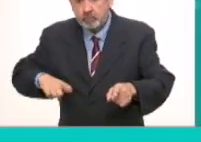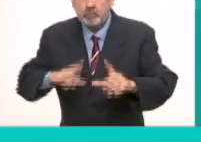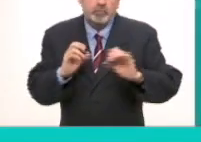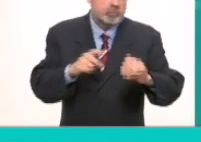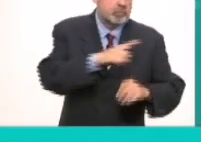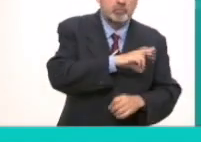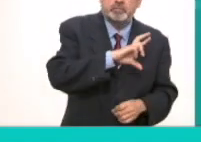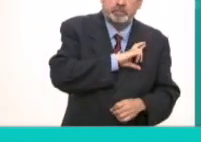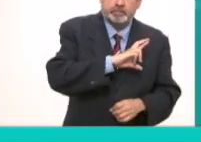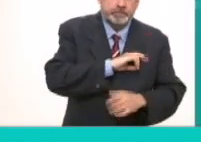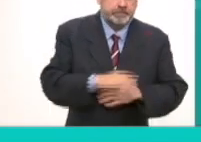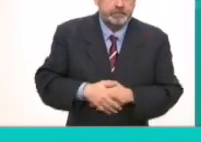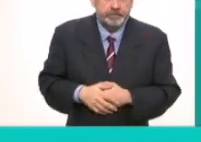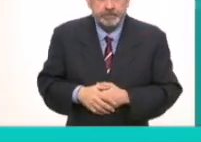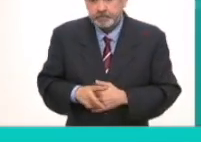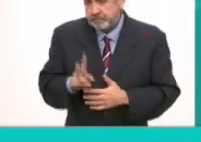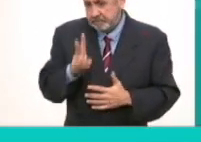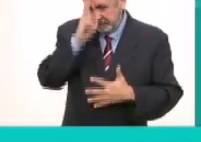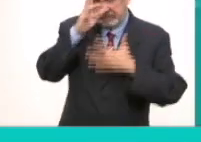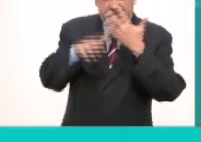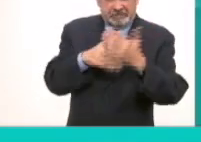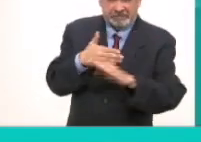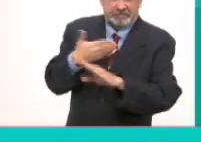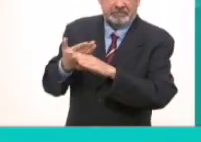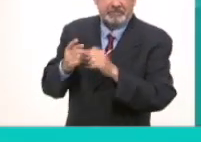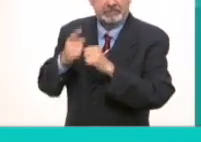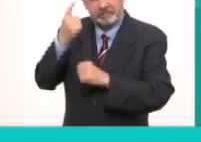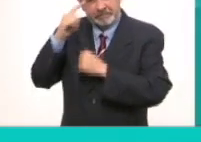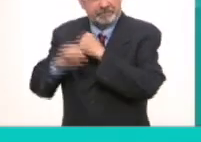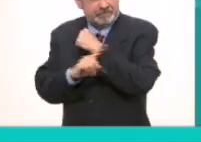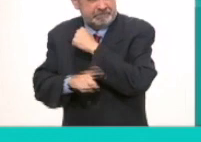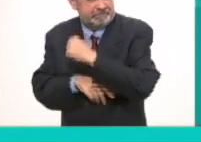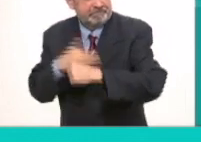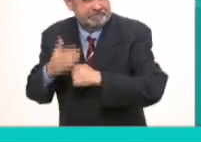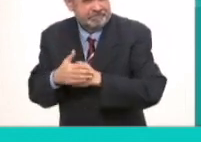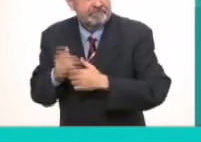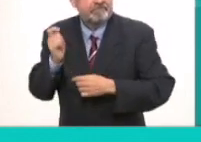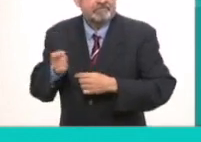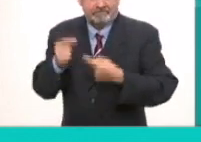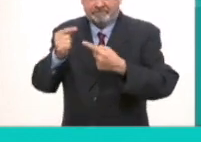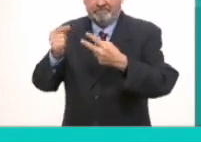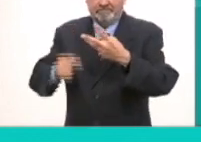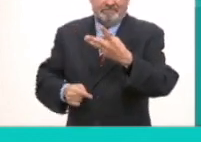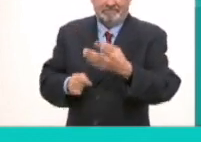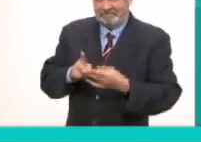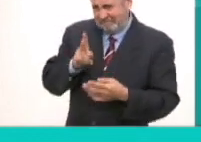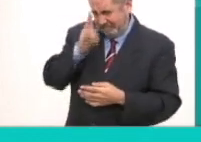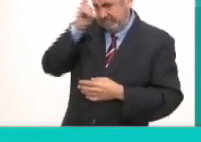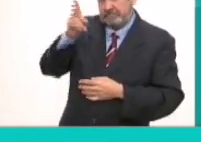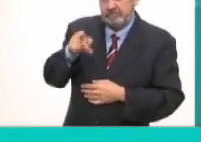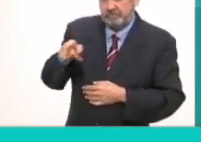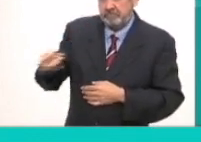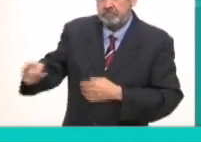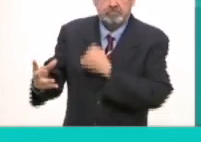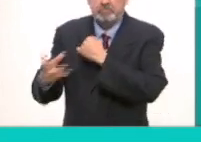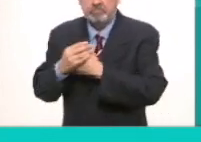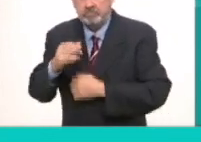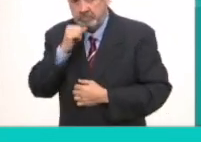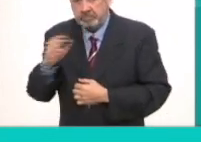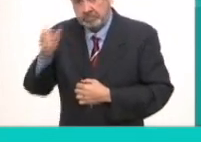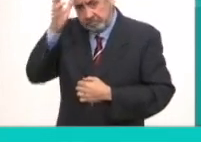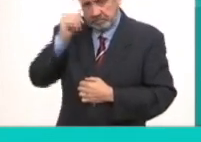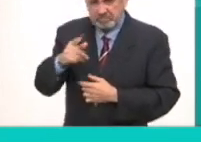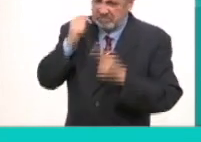la violencia obstétrica Bueno pues abarca prácticas y conductas violentas o no consensuadas durante el